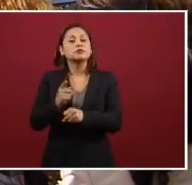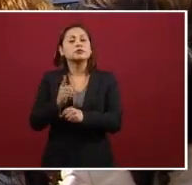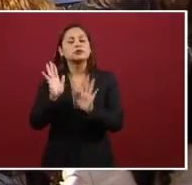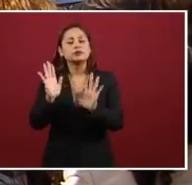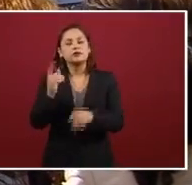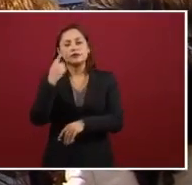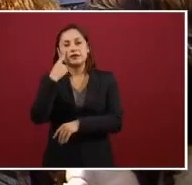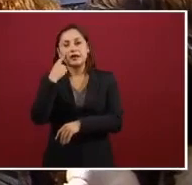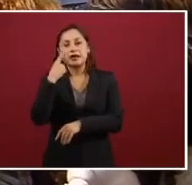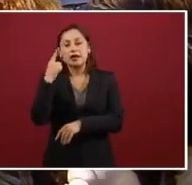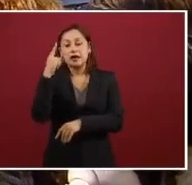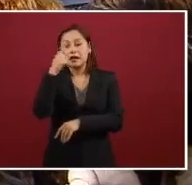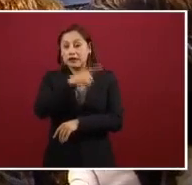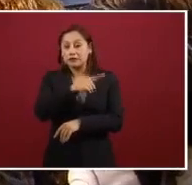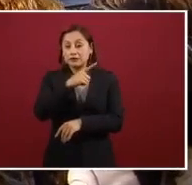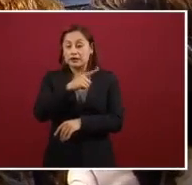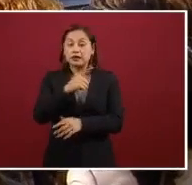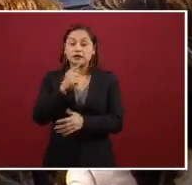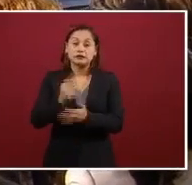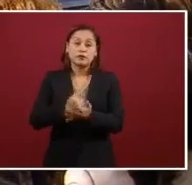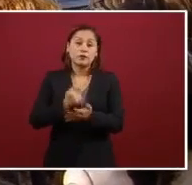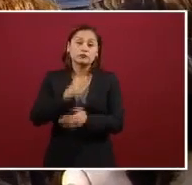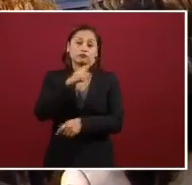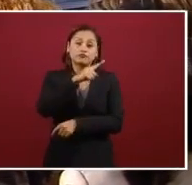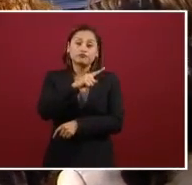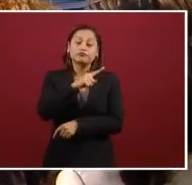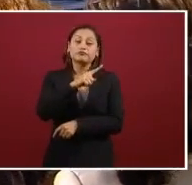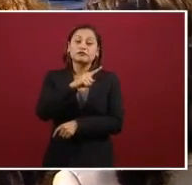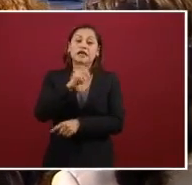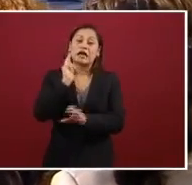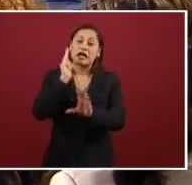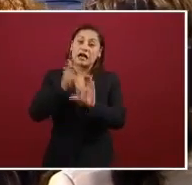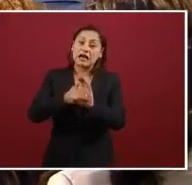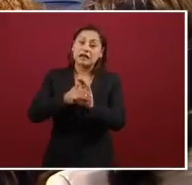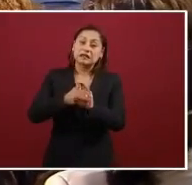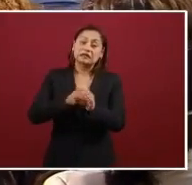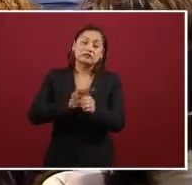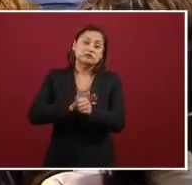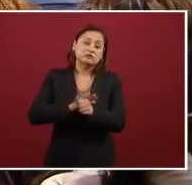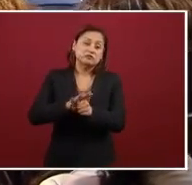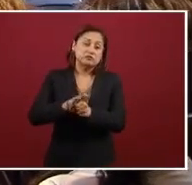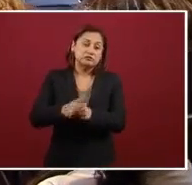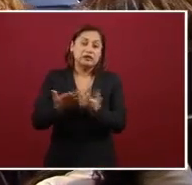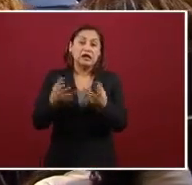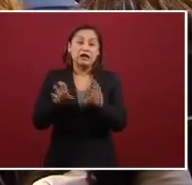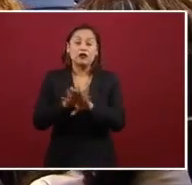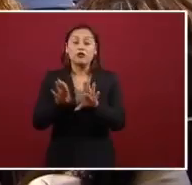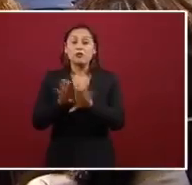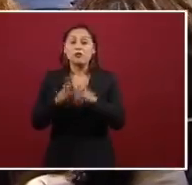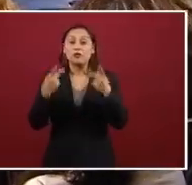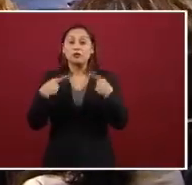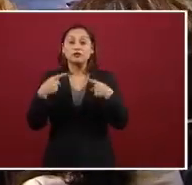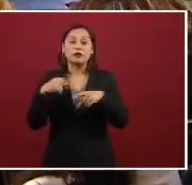albergues. Y no vas a poner a todos los migrantes en albergues.